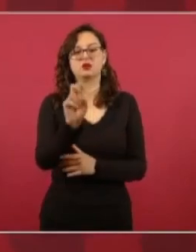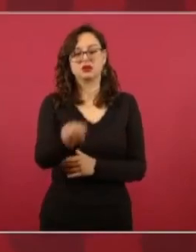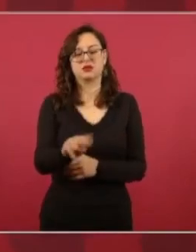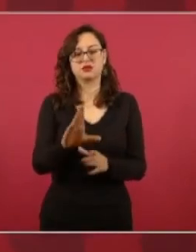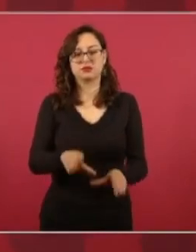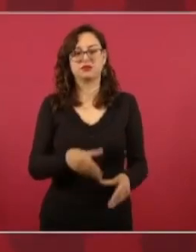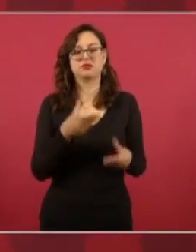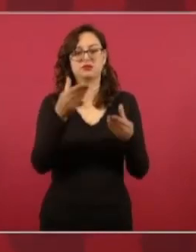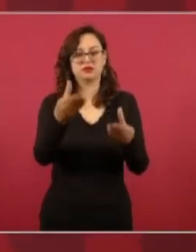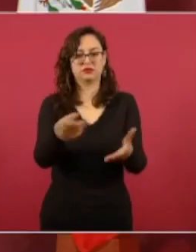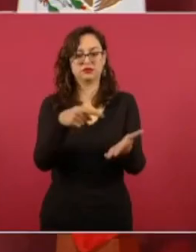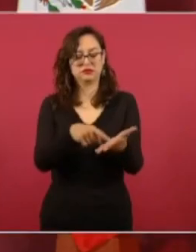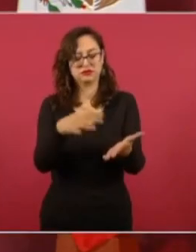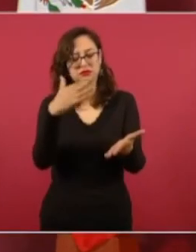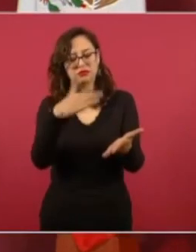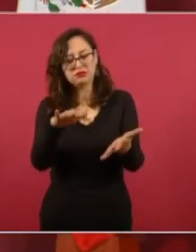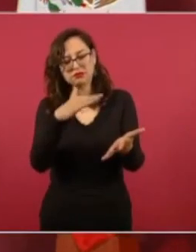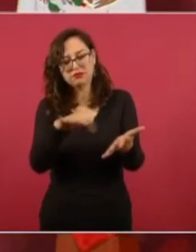Se habla